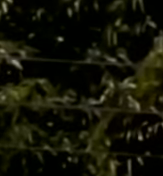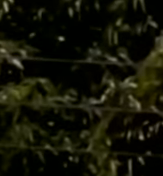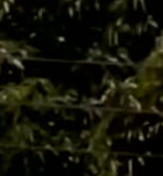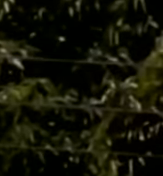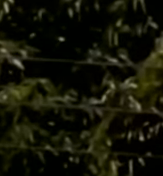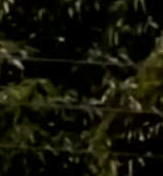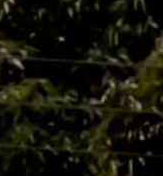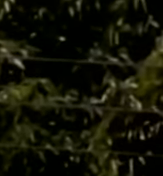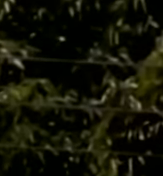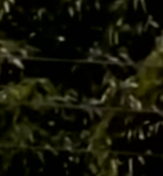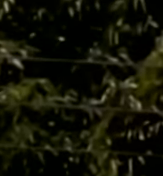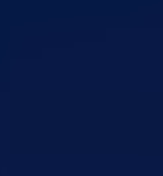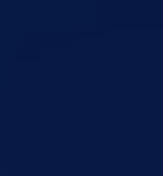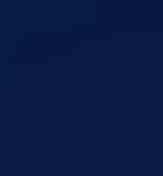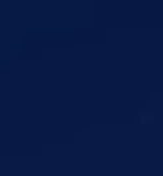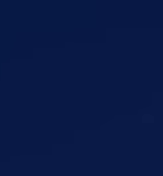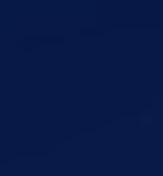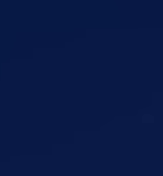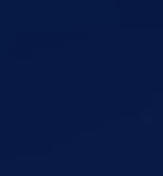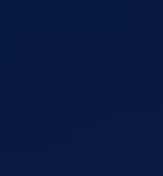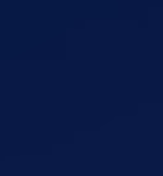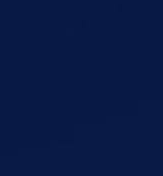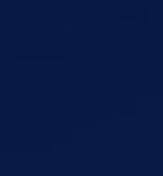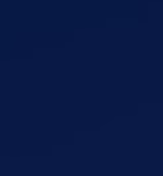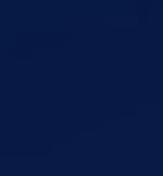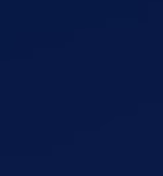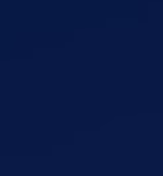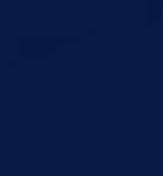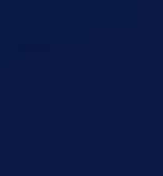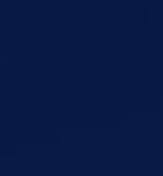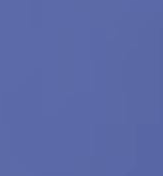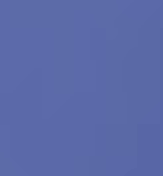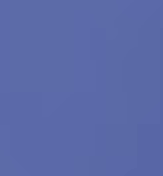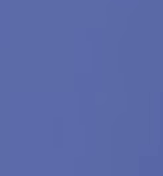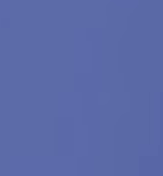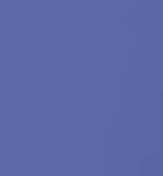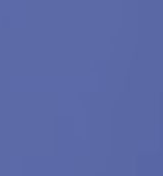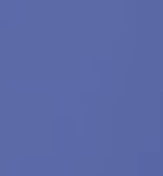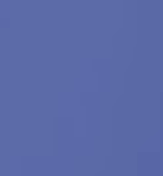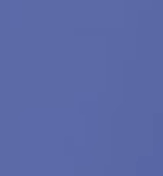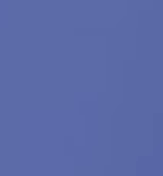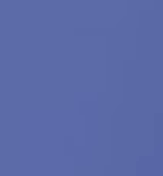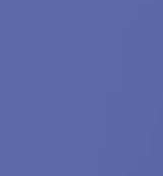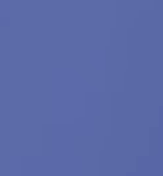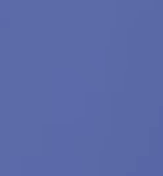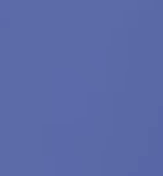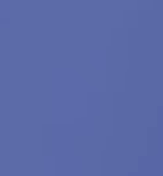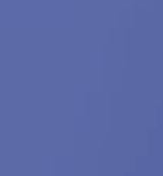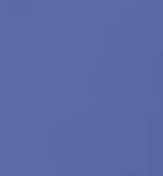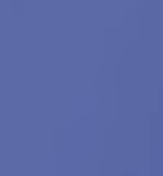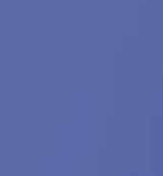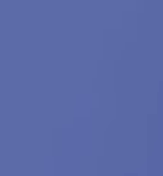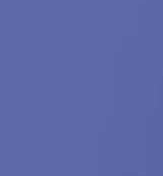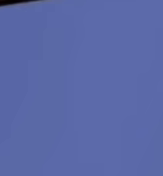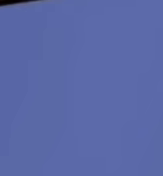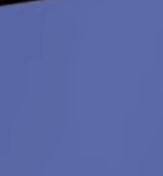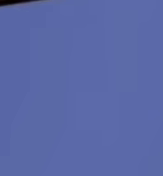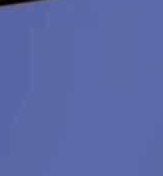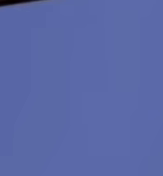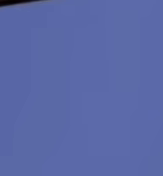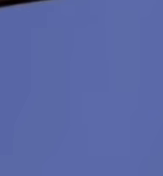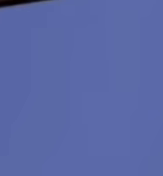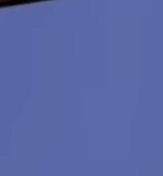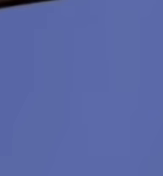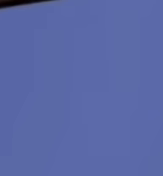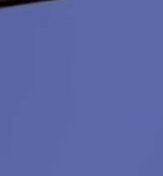colocadas 15 luminarias y, por supuesto, todos los kits de electrificación. Fueron beneficiadas 80 familias. Gracias a nuestro presidente